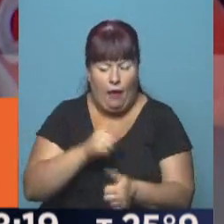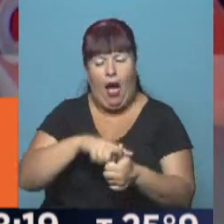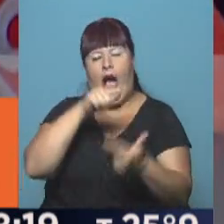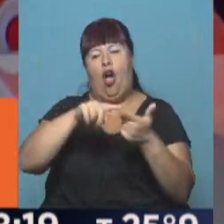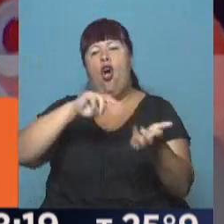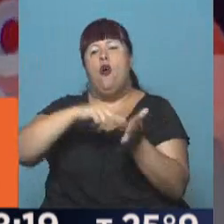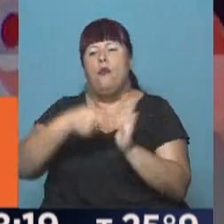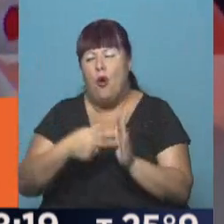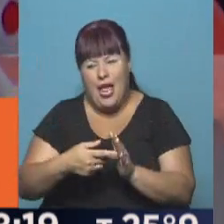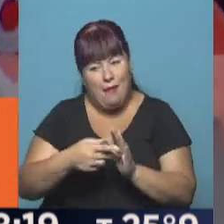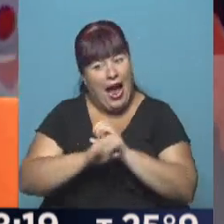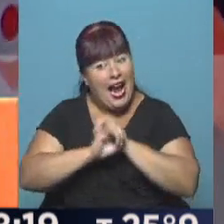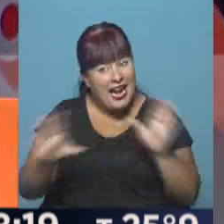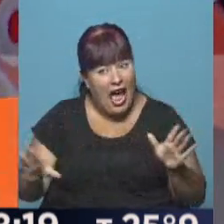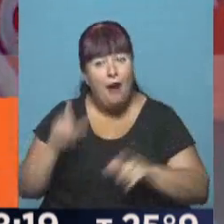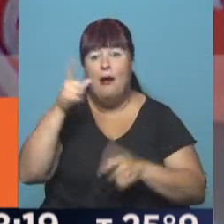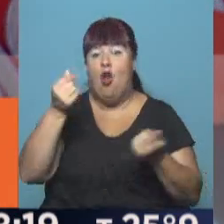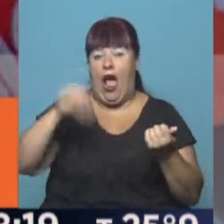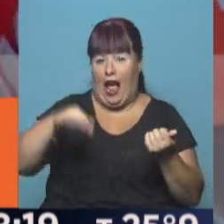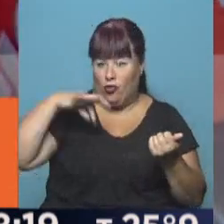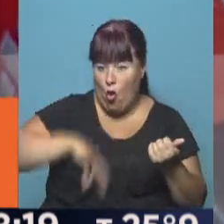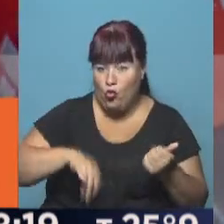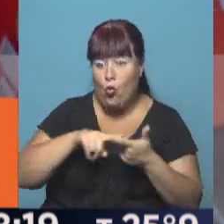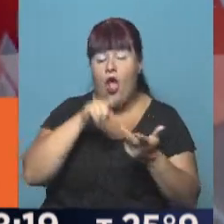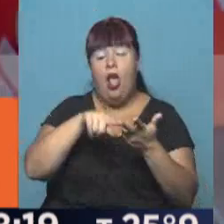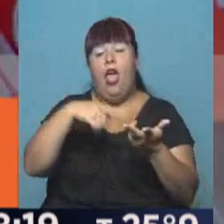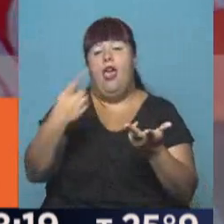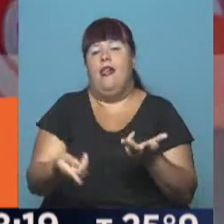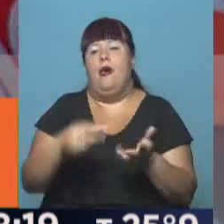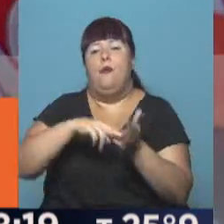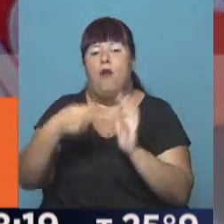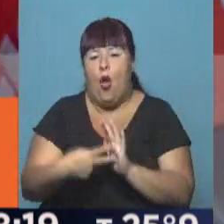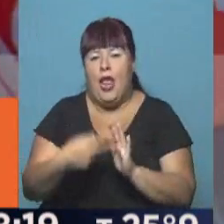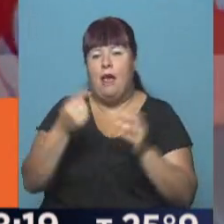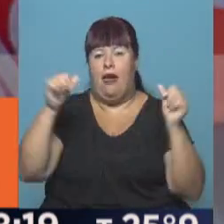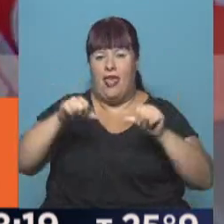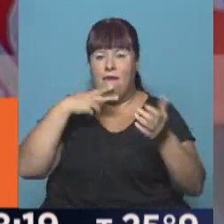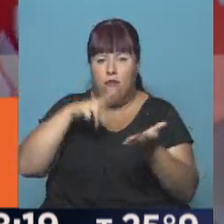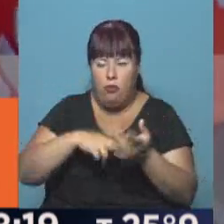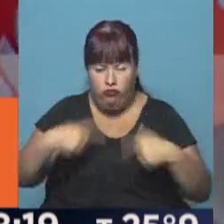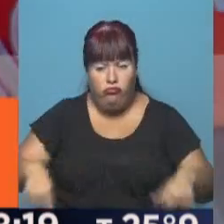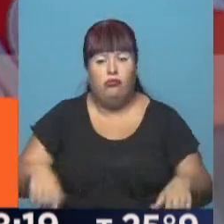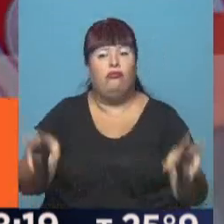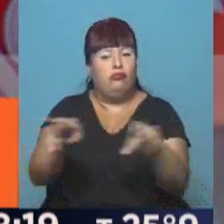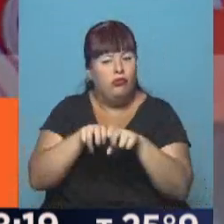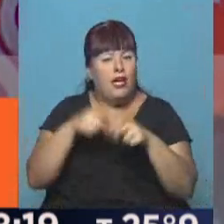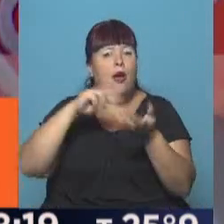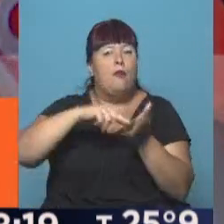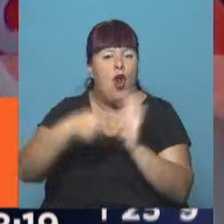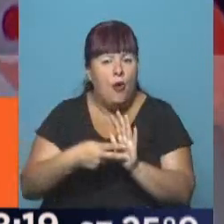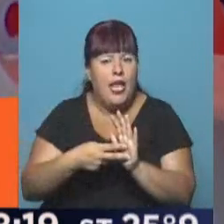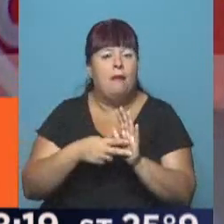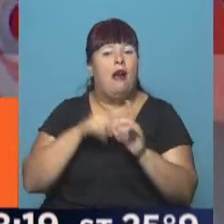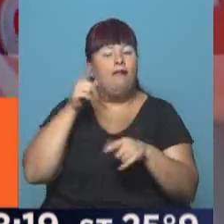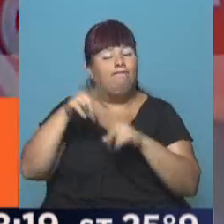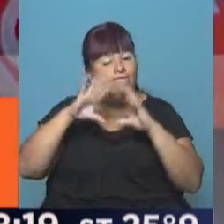donde hay dificultades muy serias, donde la gente no llega a fin de mes, donde hay dificultades con el déficit fiscal, donde hay dificultades con el endeudamiento,